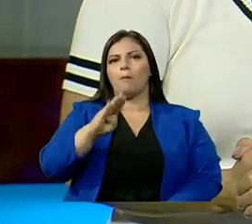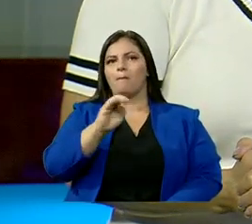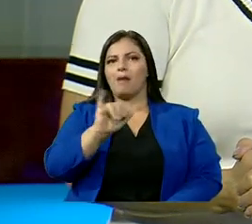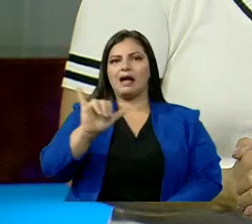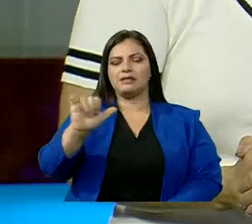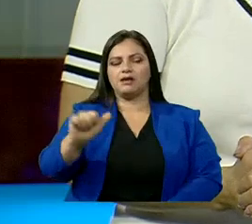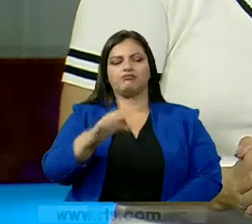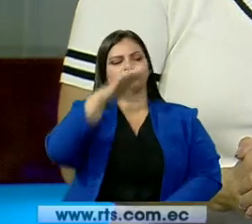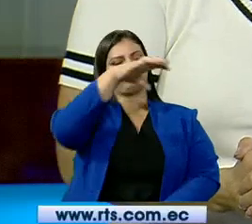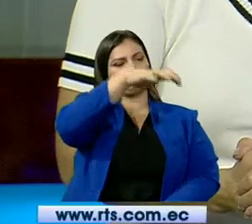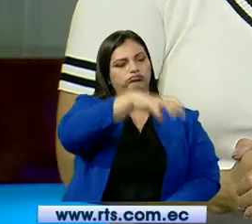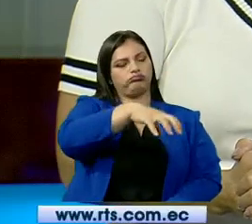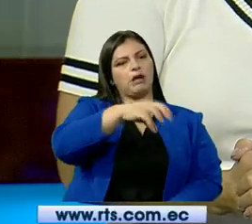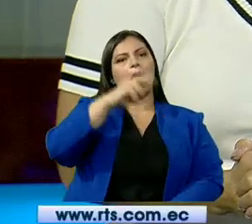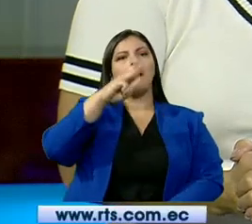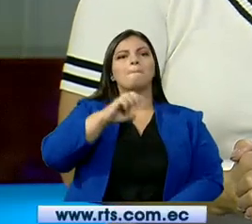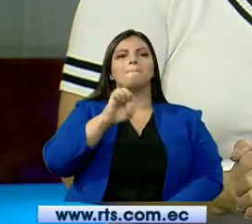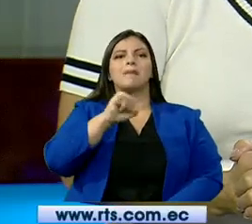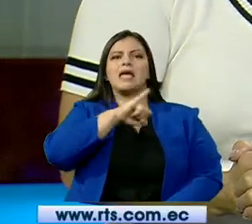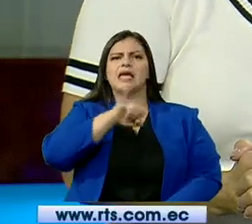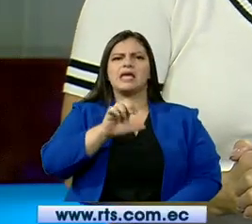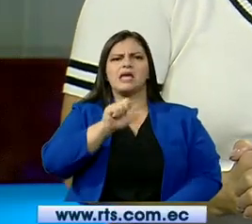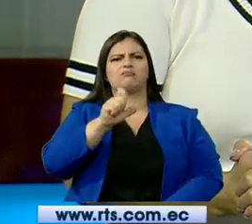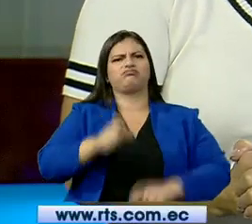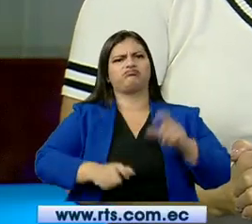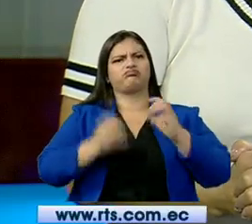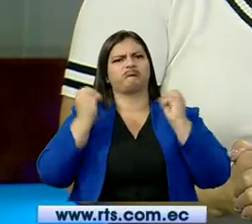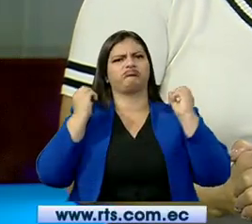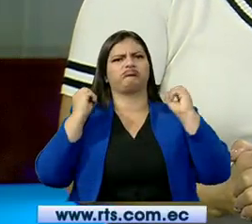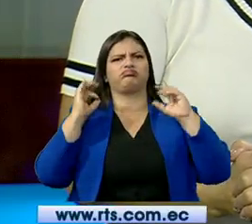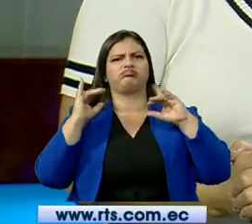disfrutaron del Quesotón 2018.